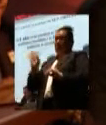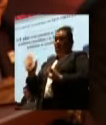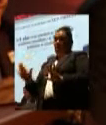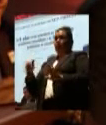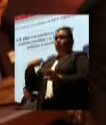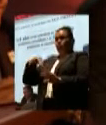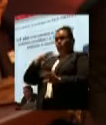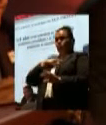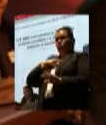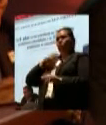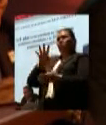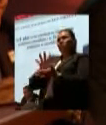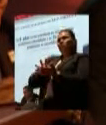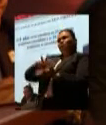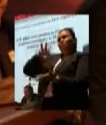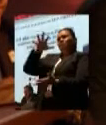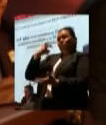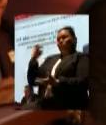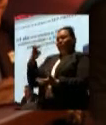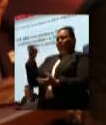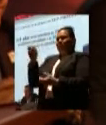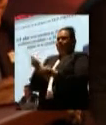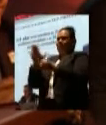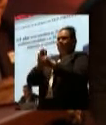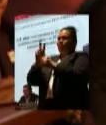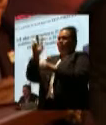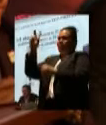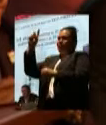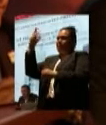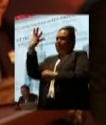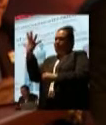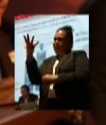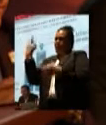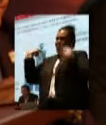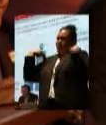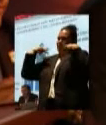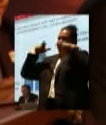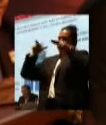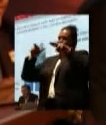Guadalajara. Ese es mi comentario. Muchas gracias por su atención. Muchas gracias, maestro.